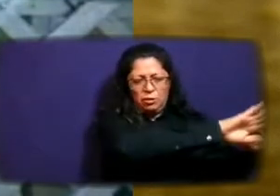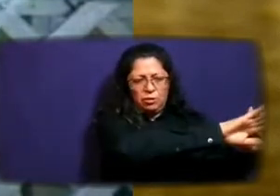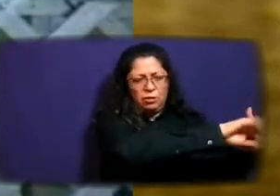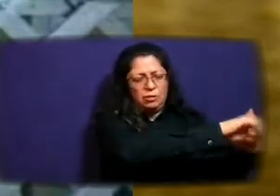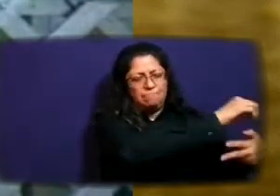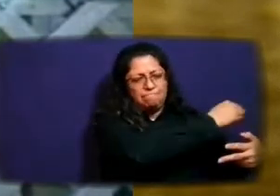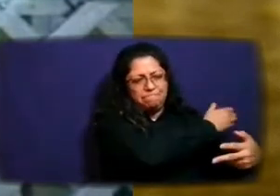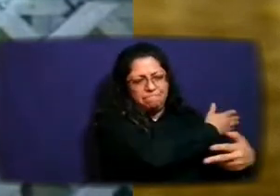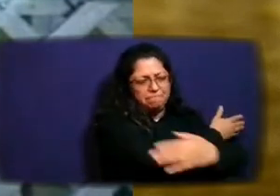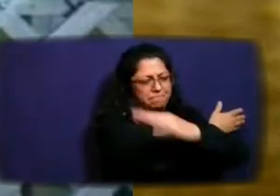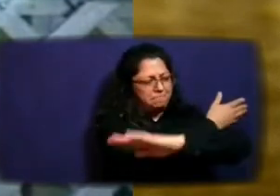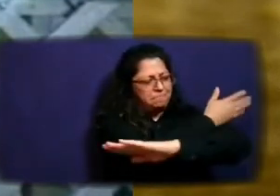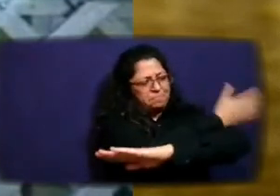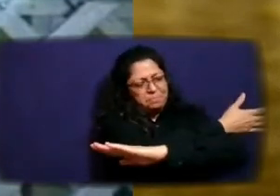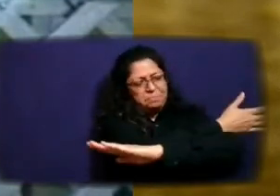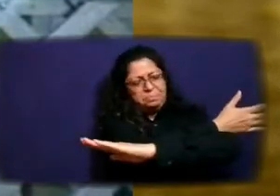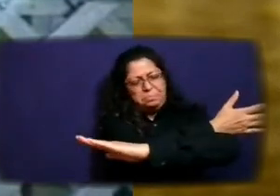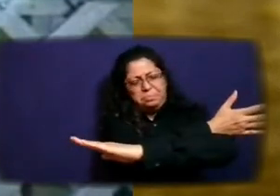Despegaron las plantas,